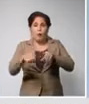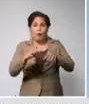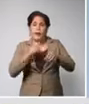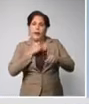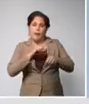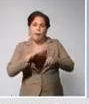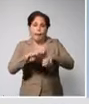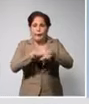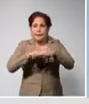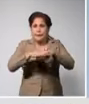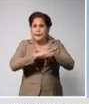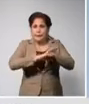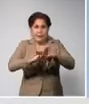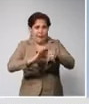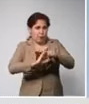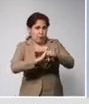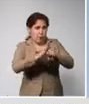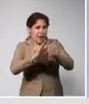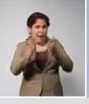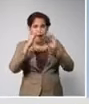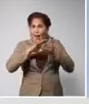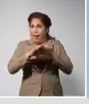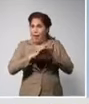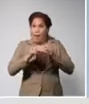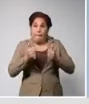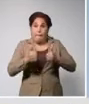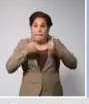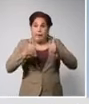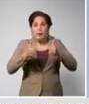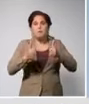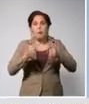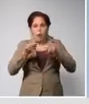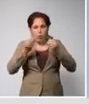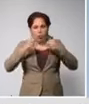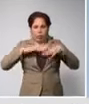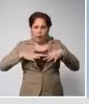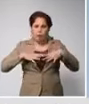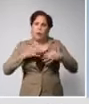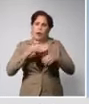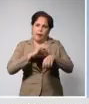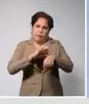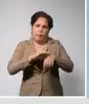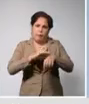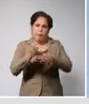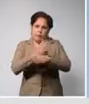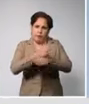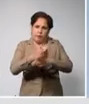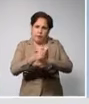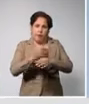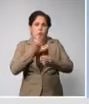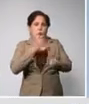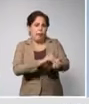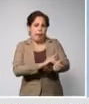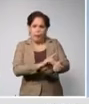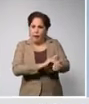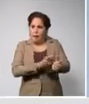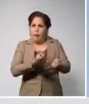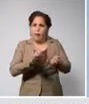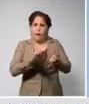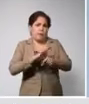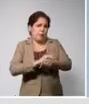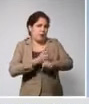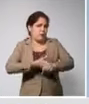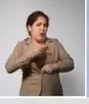quedar pues complicarán el futuro de lo que es la salud pública, la salud mundial. Y